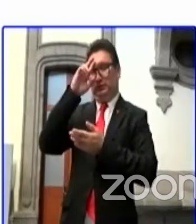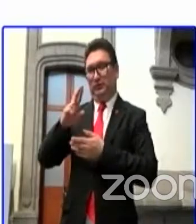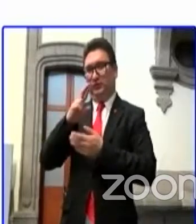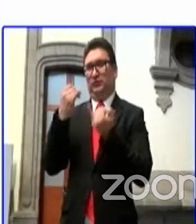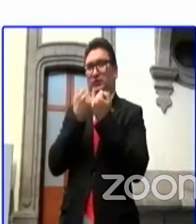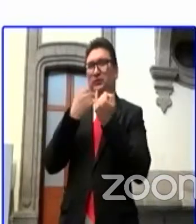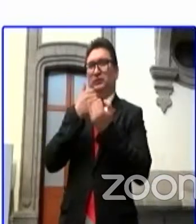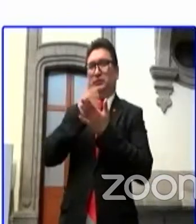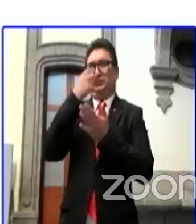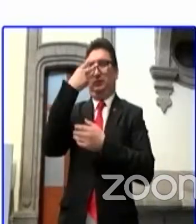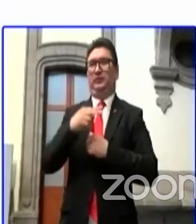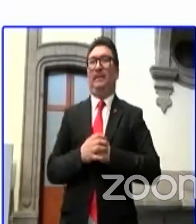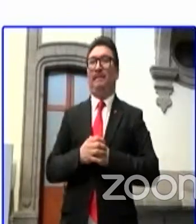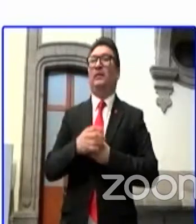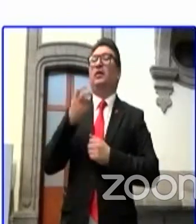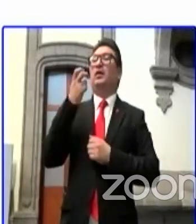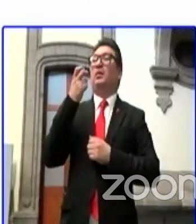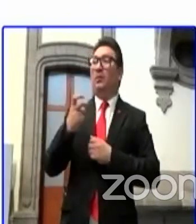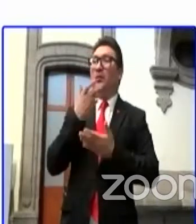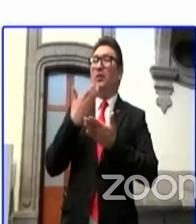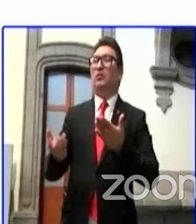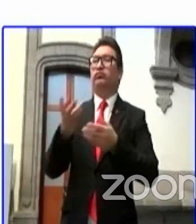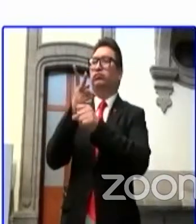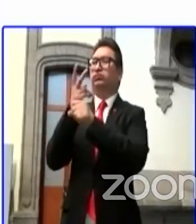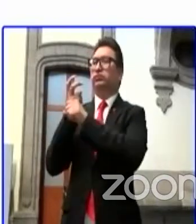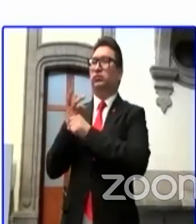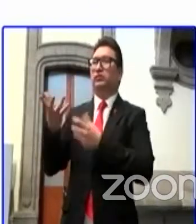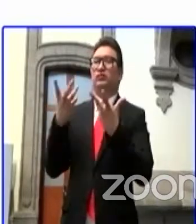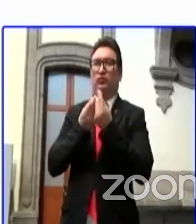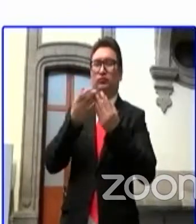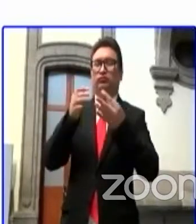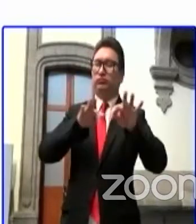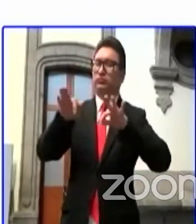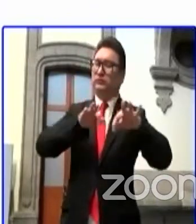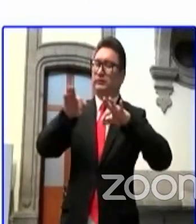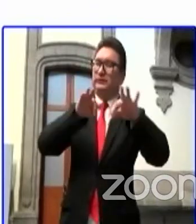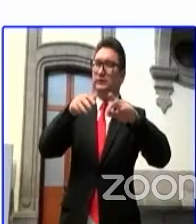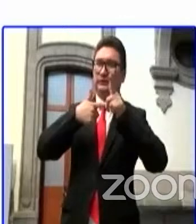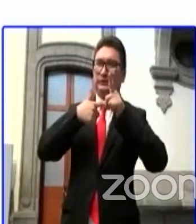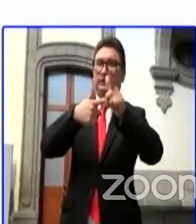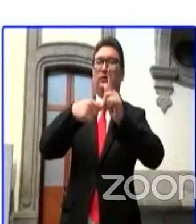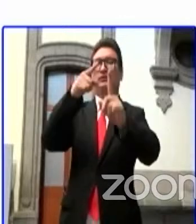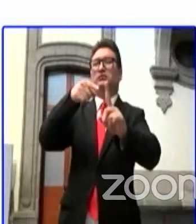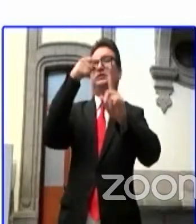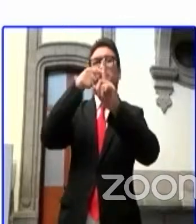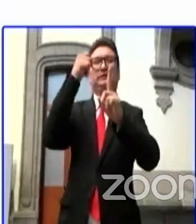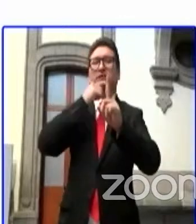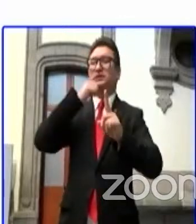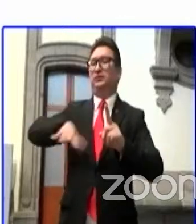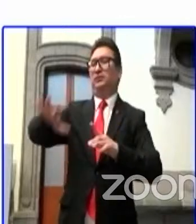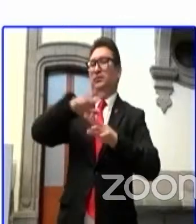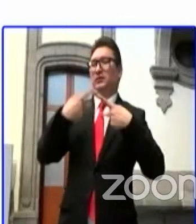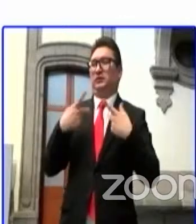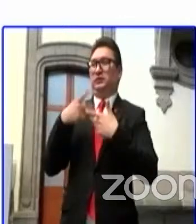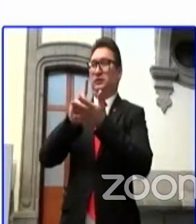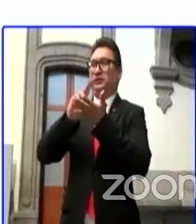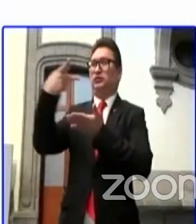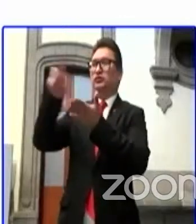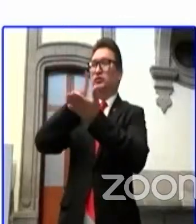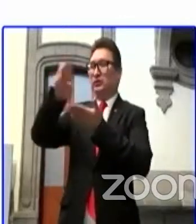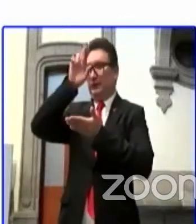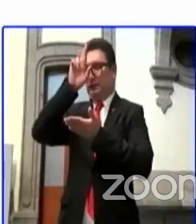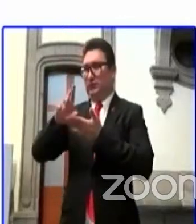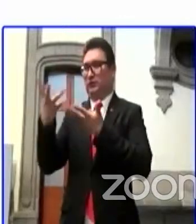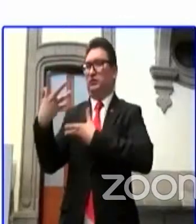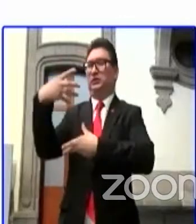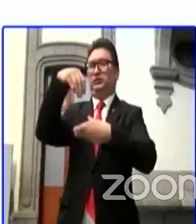México. Solo me queda invitarles a seguir trabajando por la inclusión y los derechos de las personas con